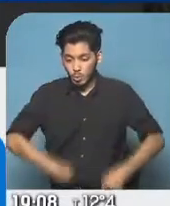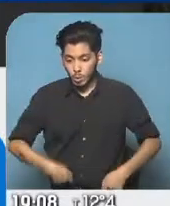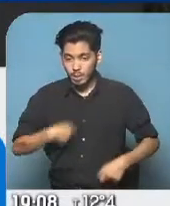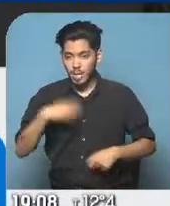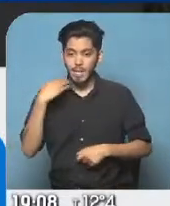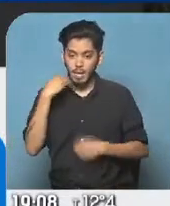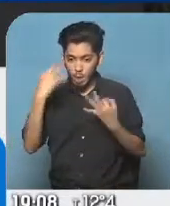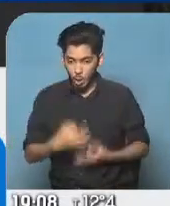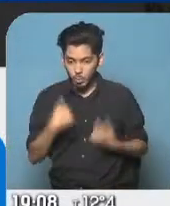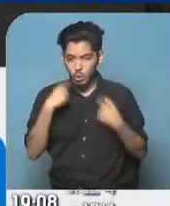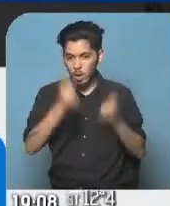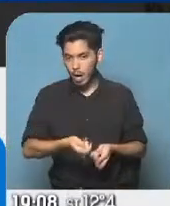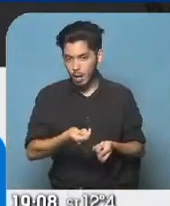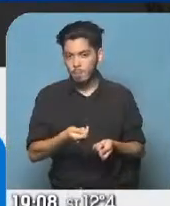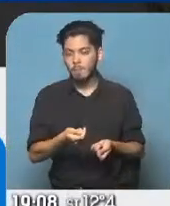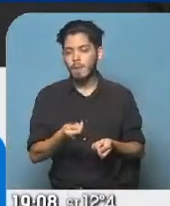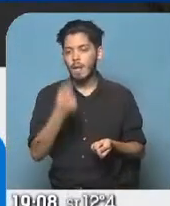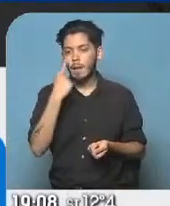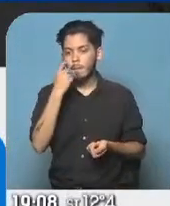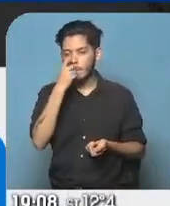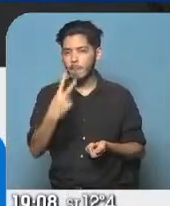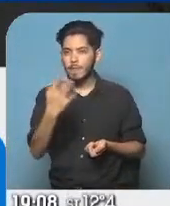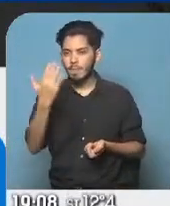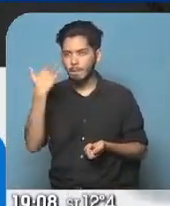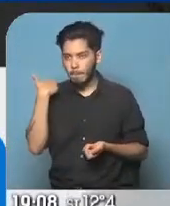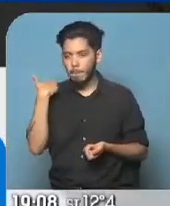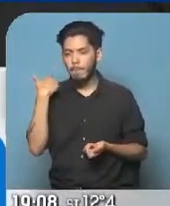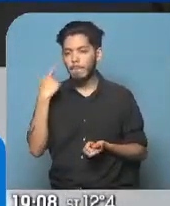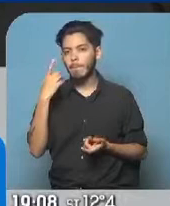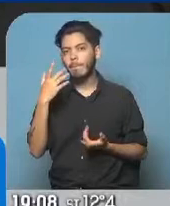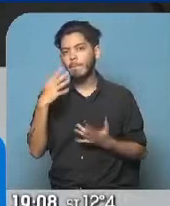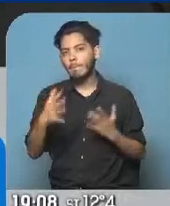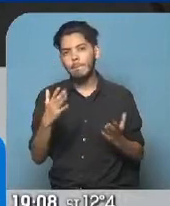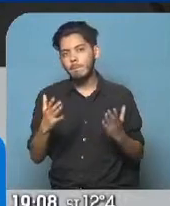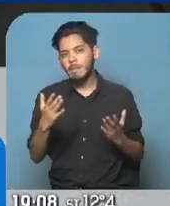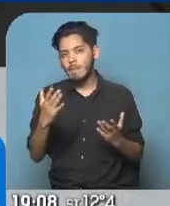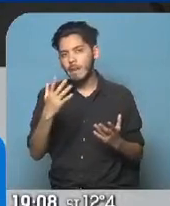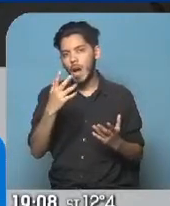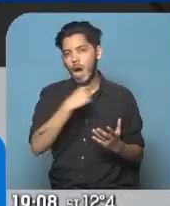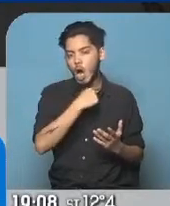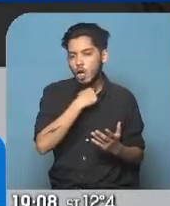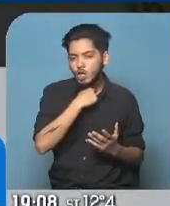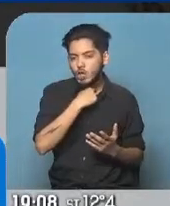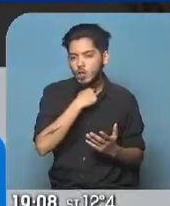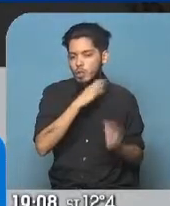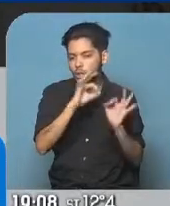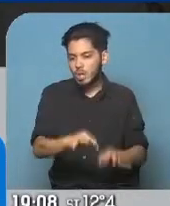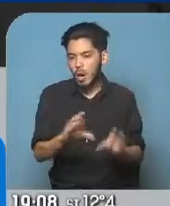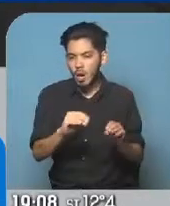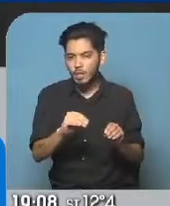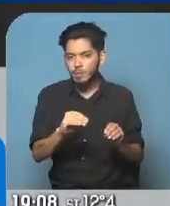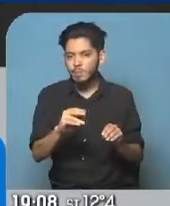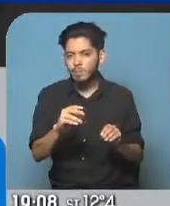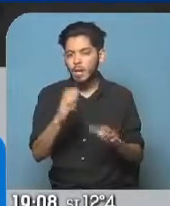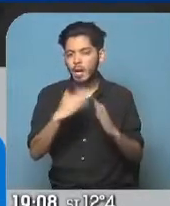regalé yo el día 22 de agosto yo aparte yo llego a la noche a la casa de